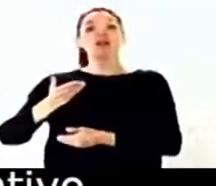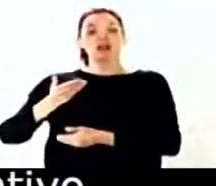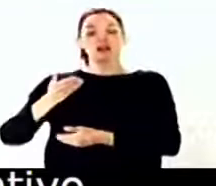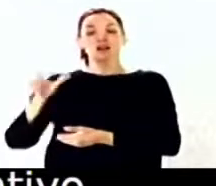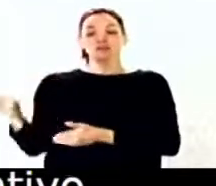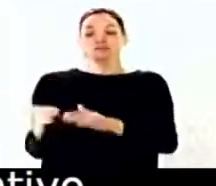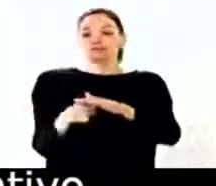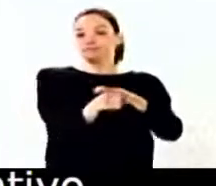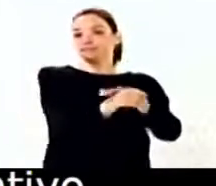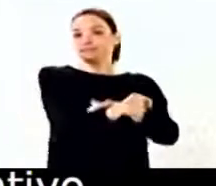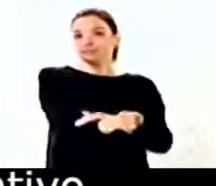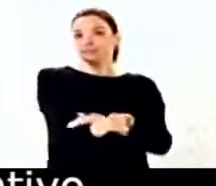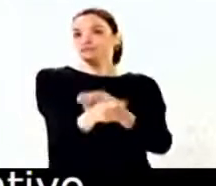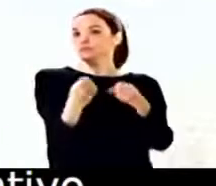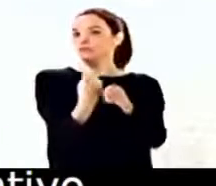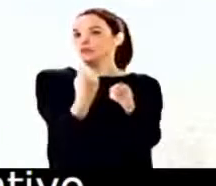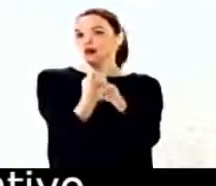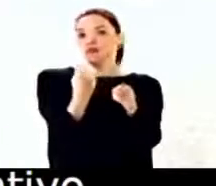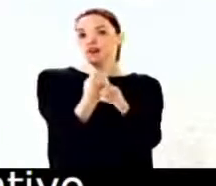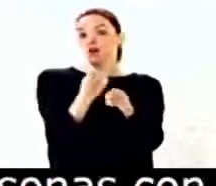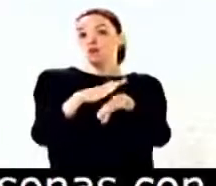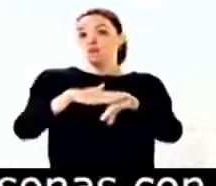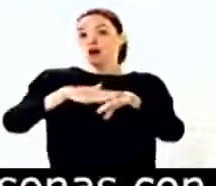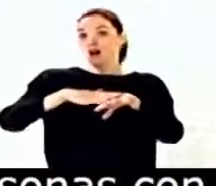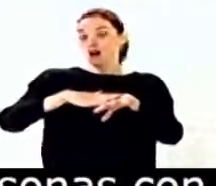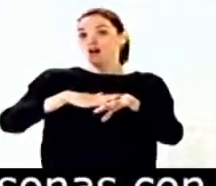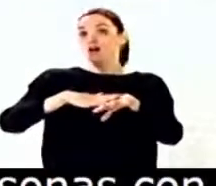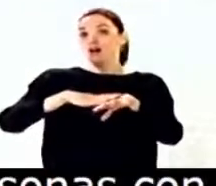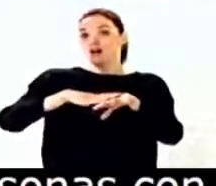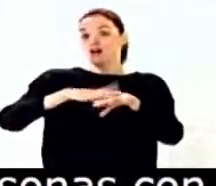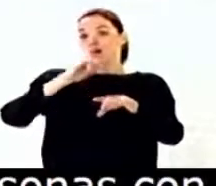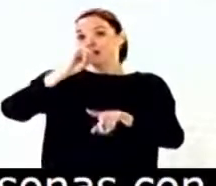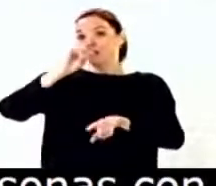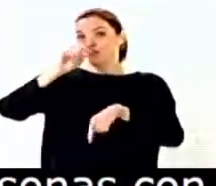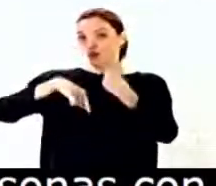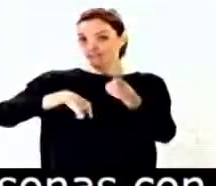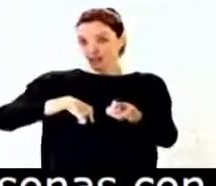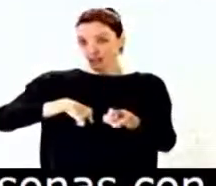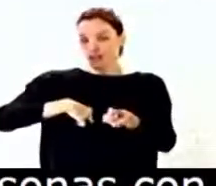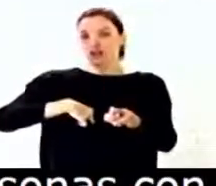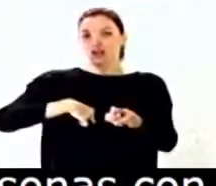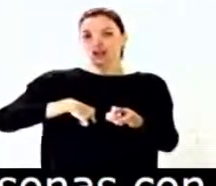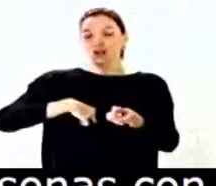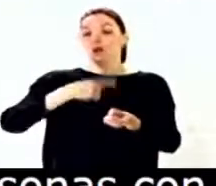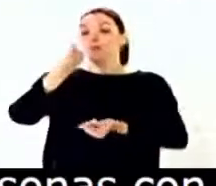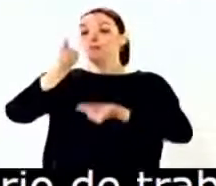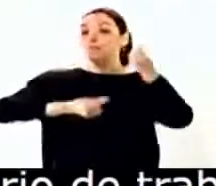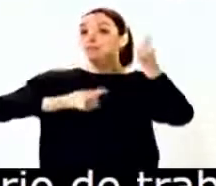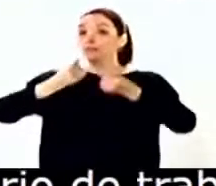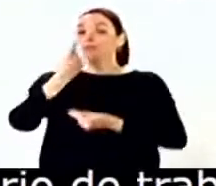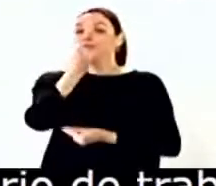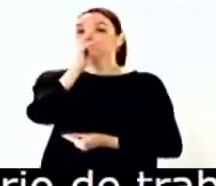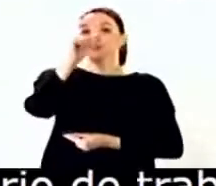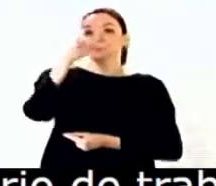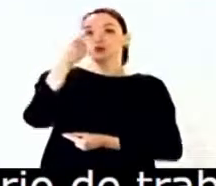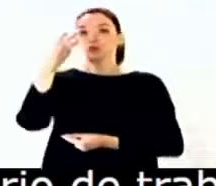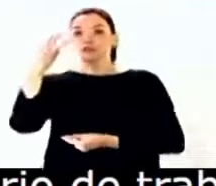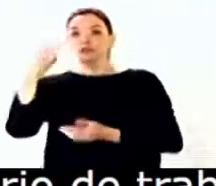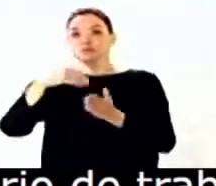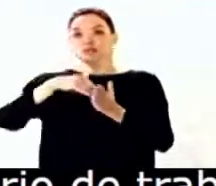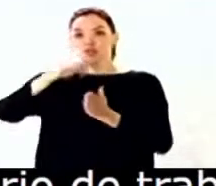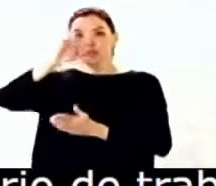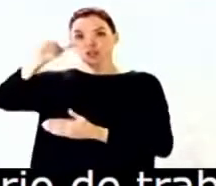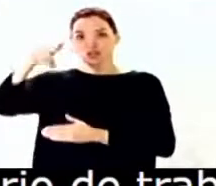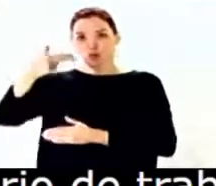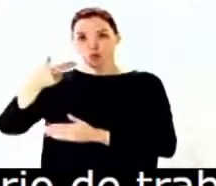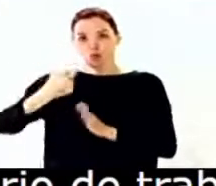el mercado ordinario de trabajo para el ejercicio 2022 y tiene un presupuesto de 1,3 millones